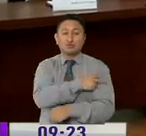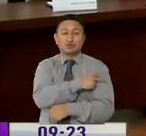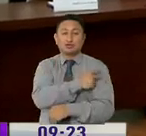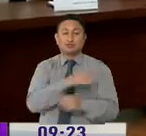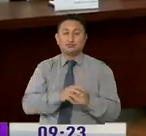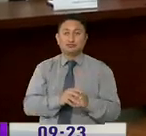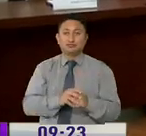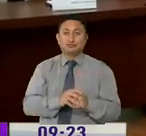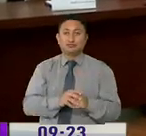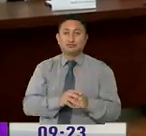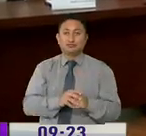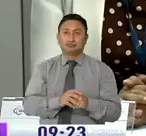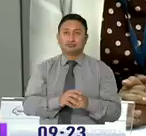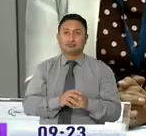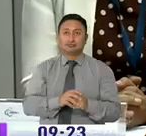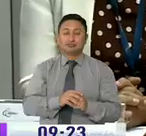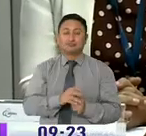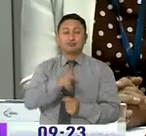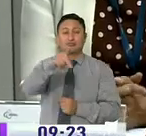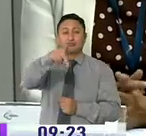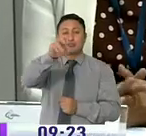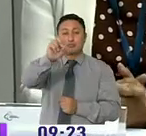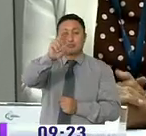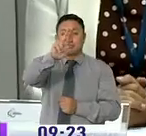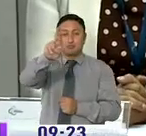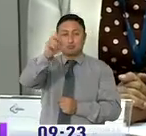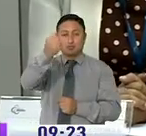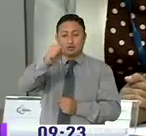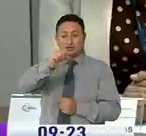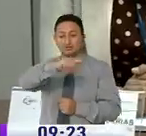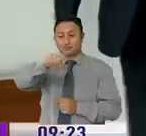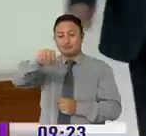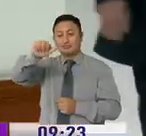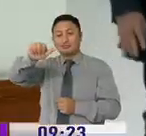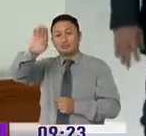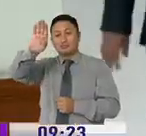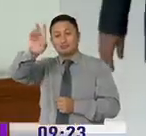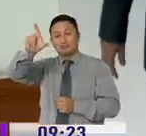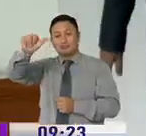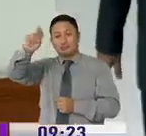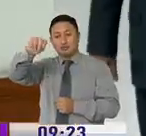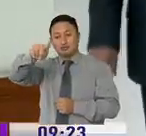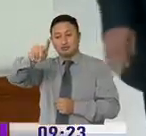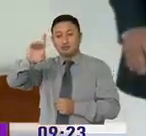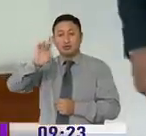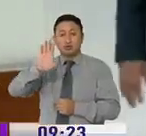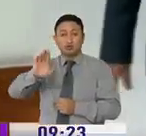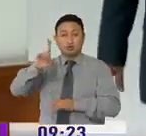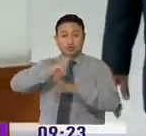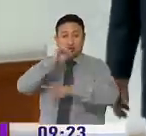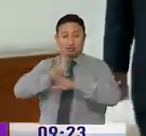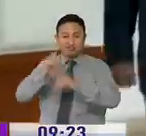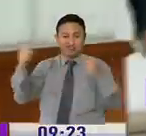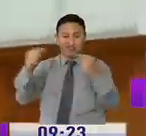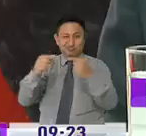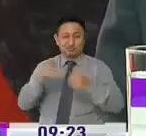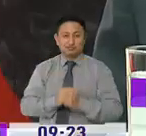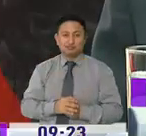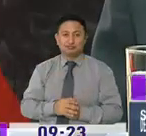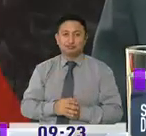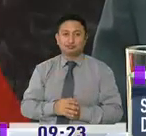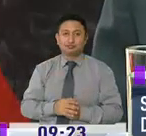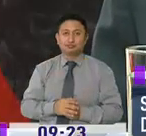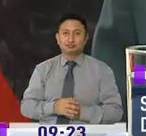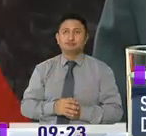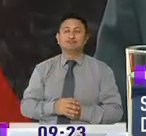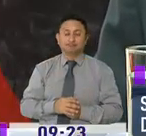la Judicatura Temporal, Angélica Porras y Juan Pablo Albán, con el director de la entidad, Juan Bisueta. Por